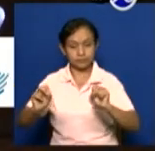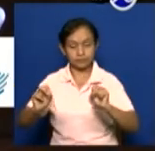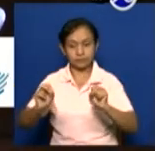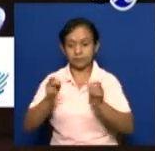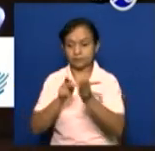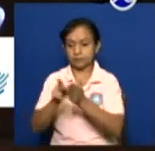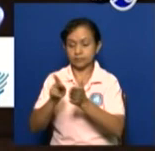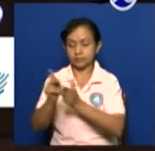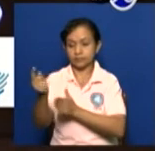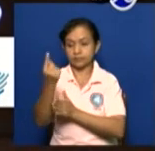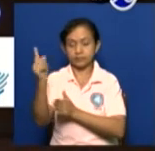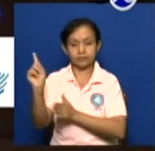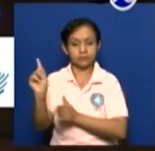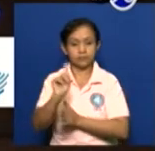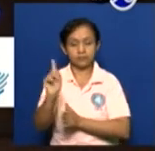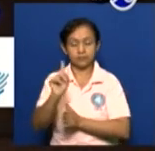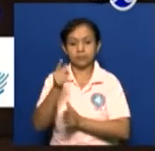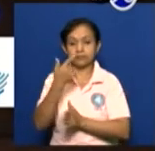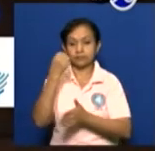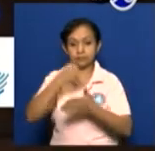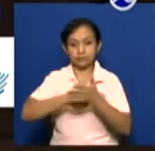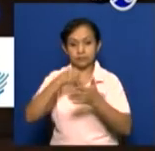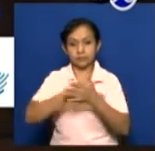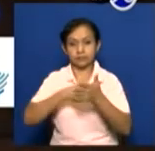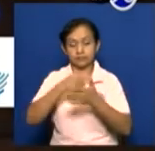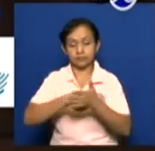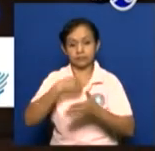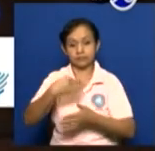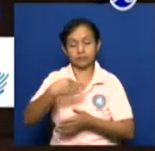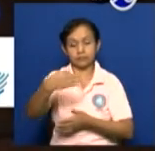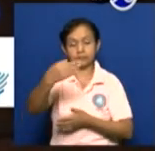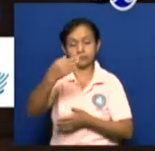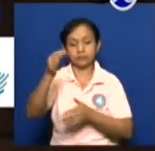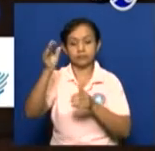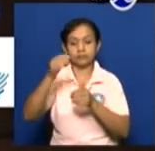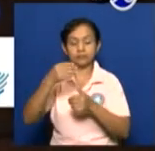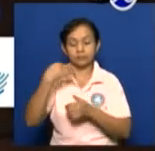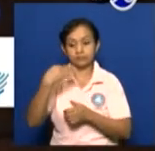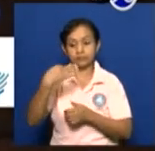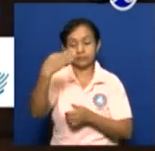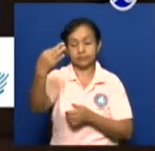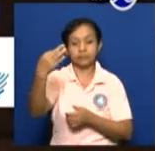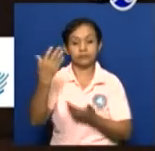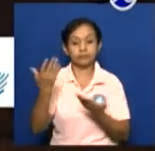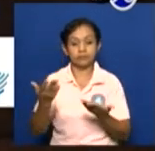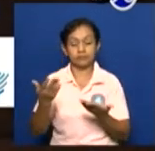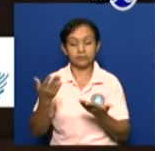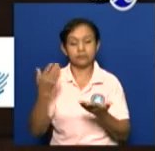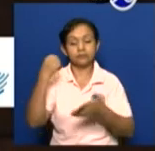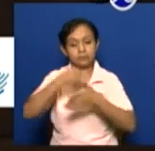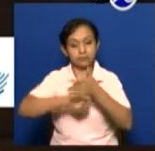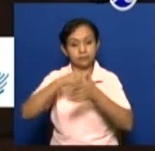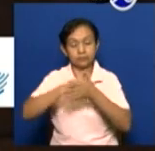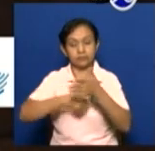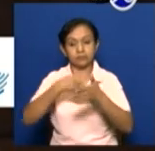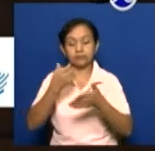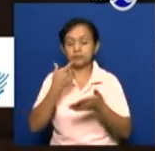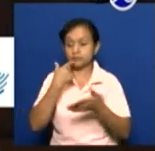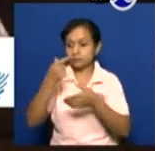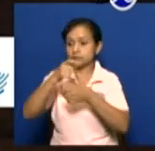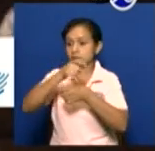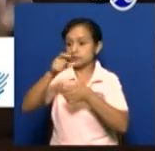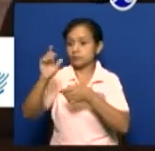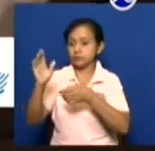partido. Ese es el desafío del presente, de cara al porvenir, y un desafío que invito